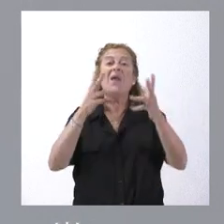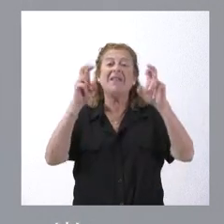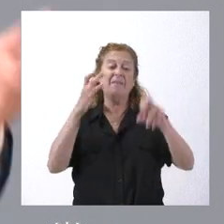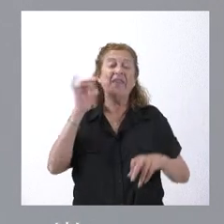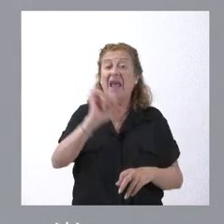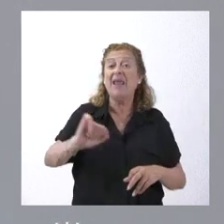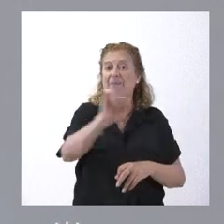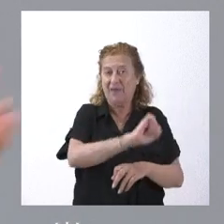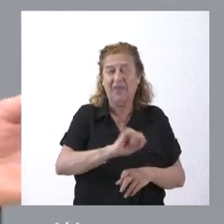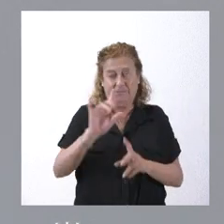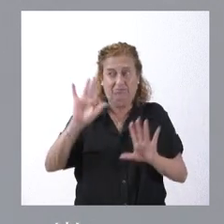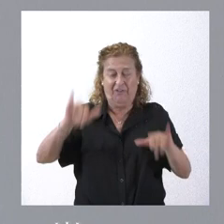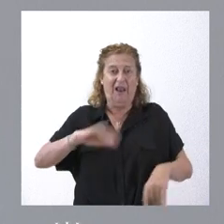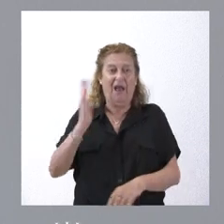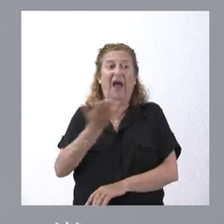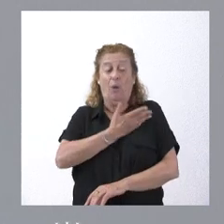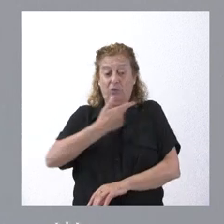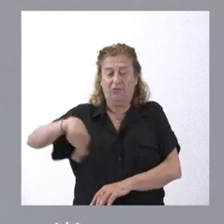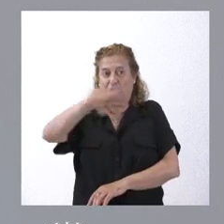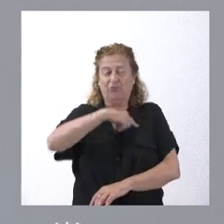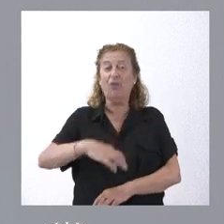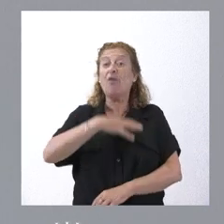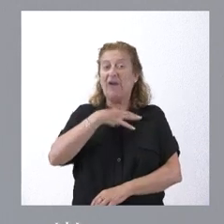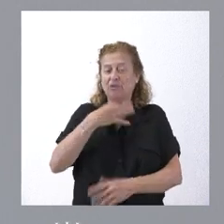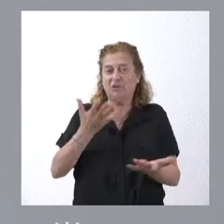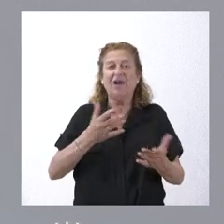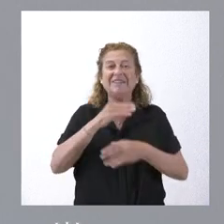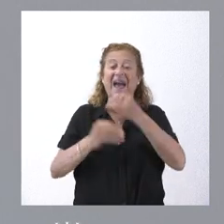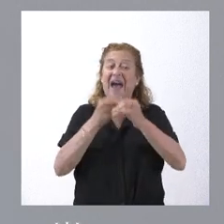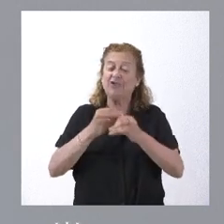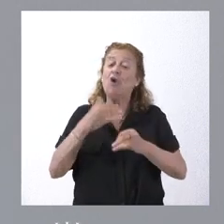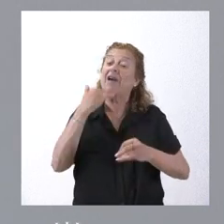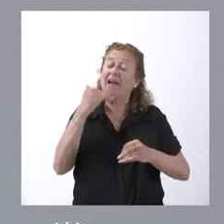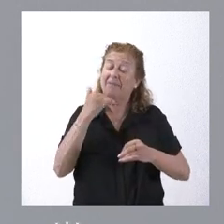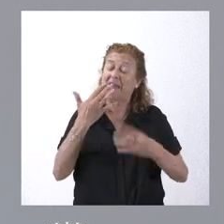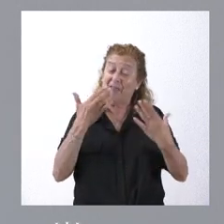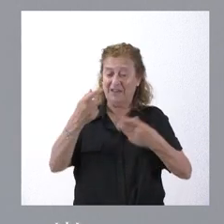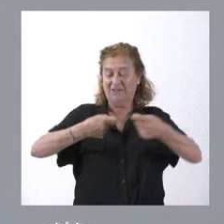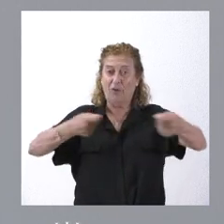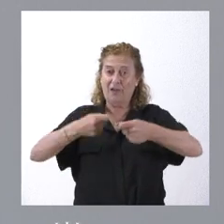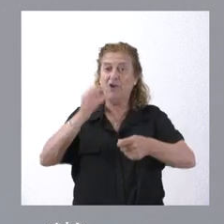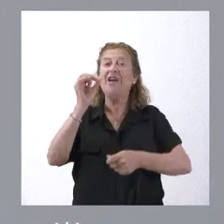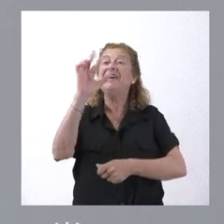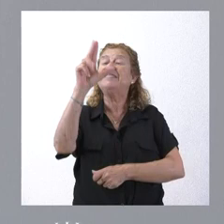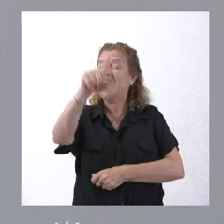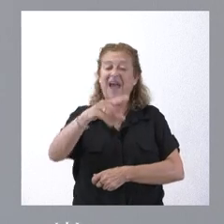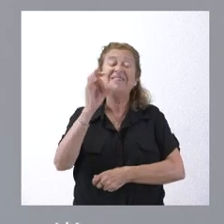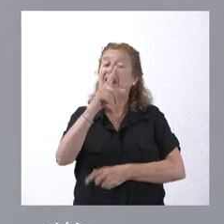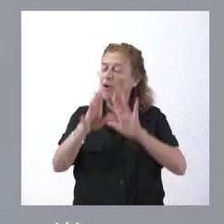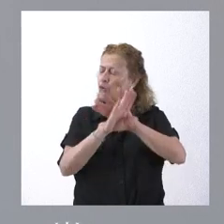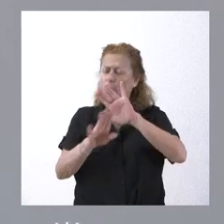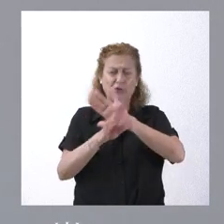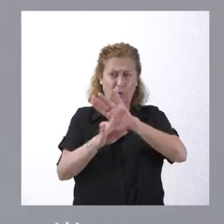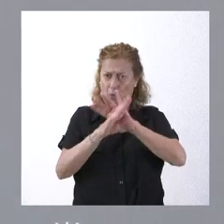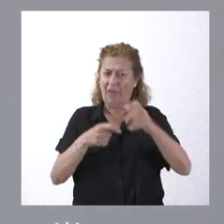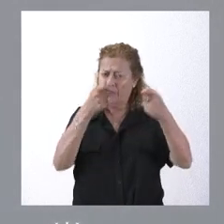que hubieran sido perjudiciales para el conjunto de los ciudadanos, pues se han llevado a cabo esta negociación desde el SERLA. El SERLA va a seguir prestando sus funciones, esto